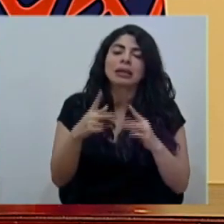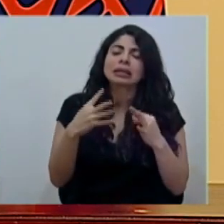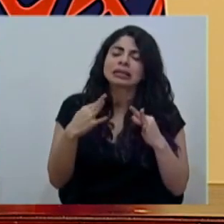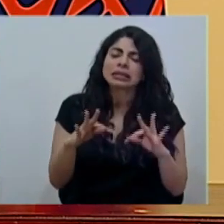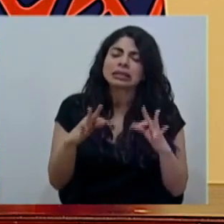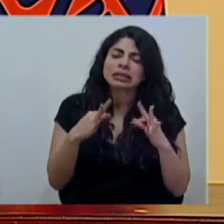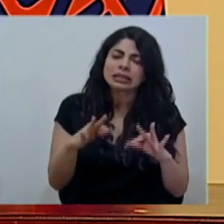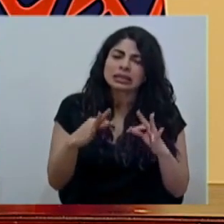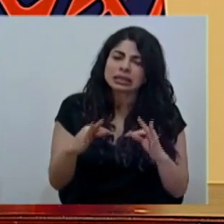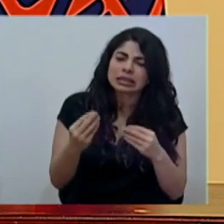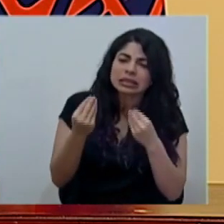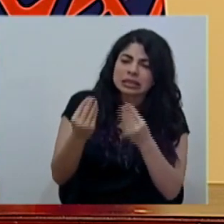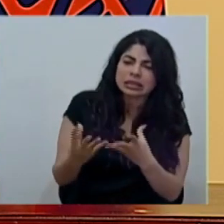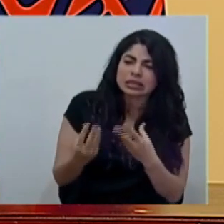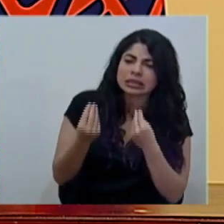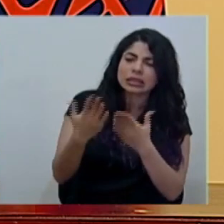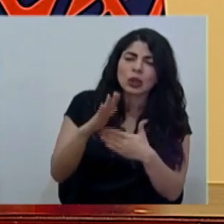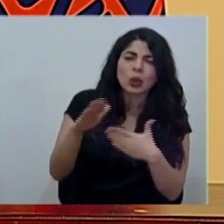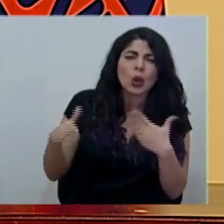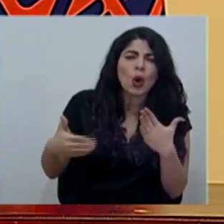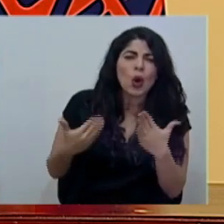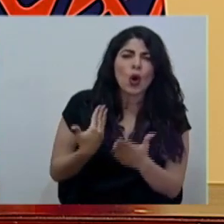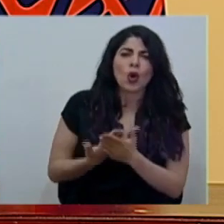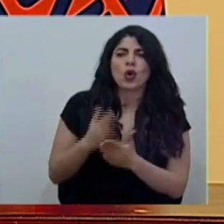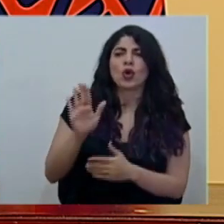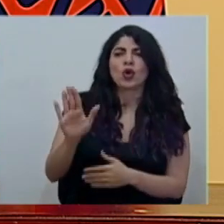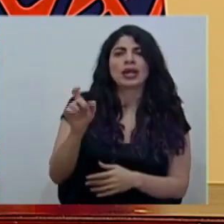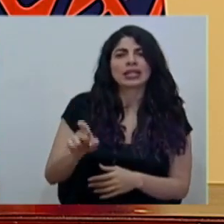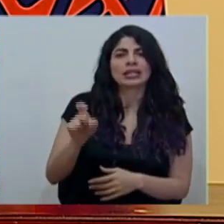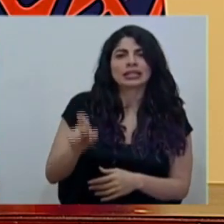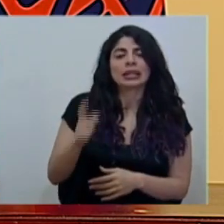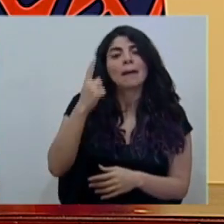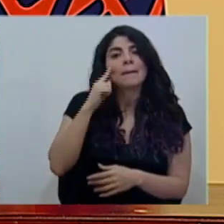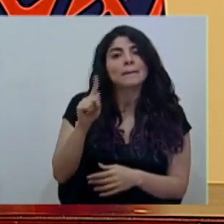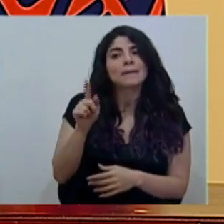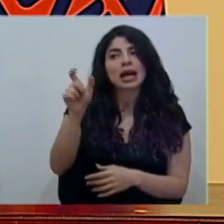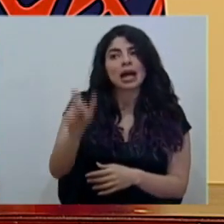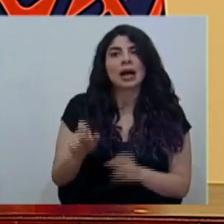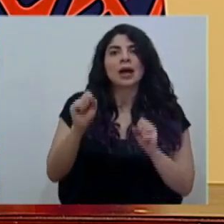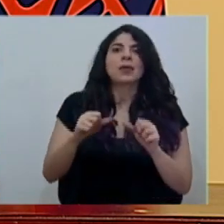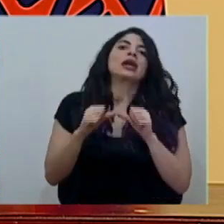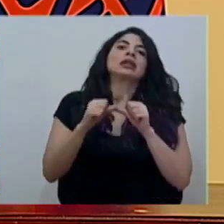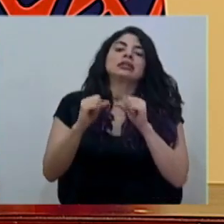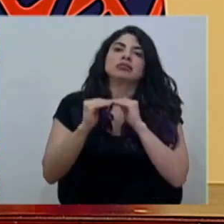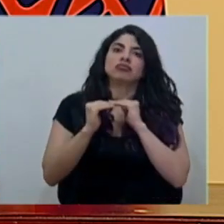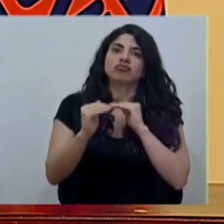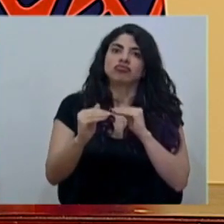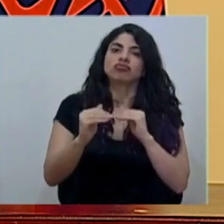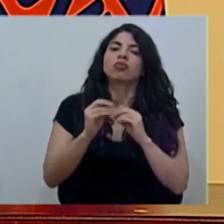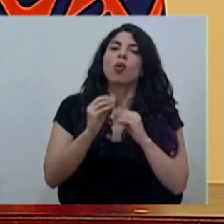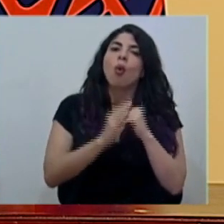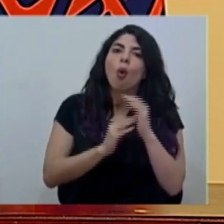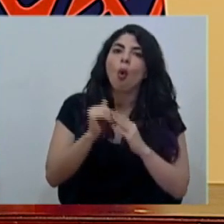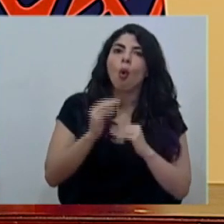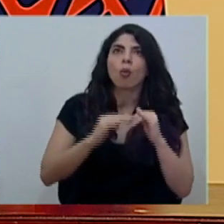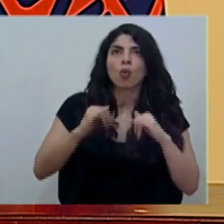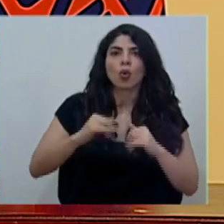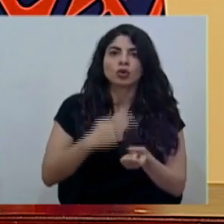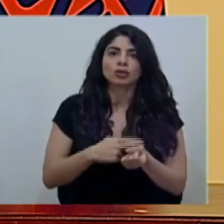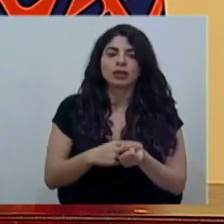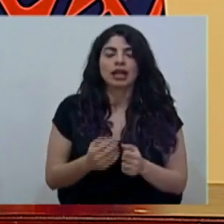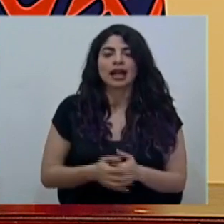sea posible de brindarles todos los recursos, por supuesto, para que se mantengan estables y confortables dentro de nuestro hospital.